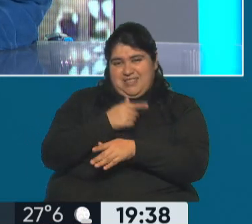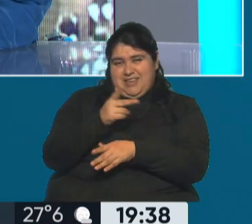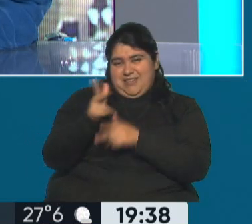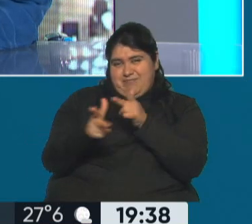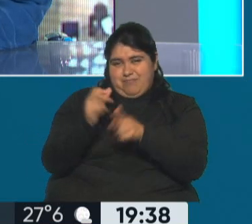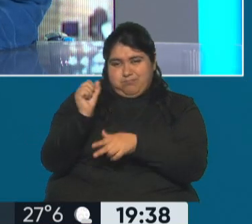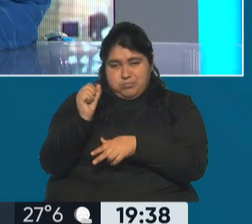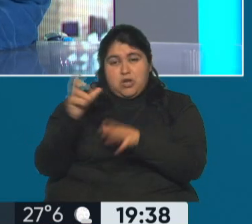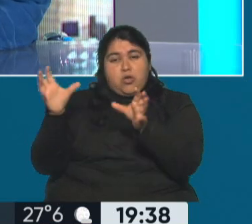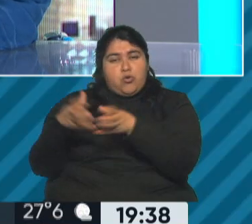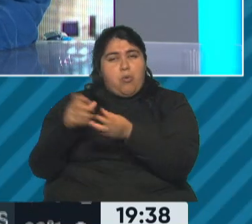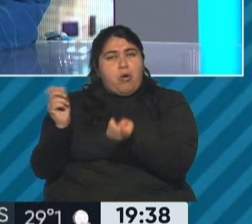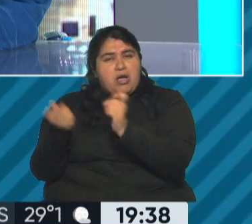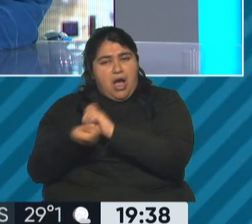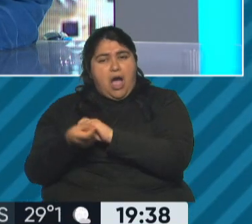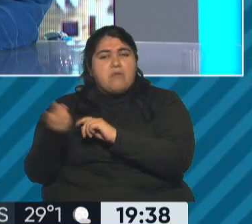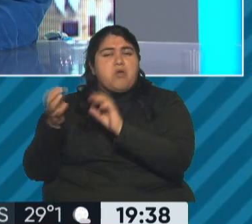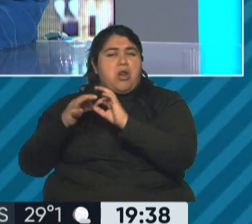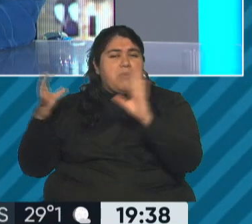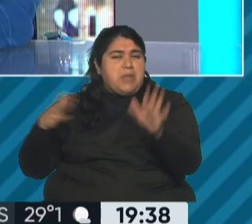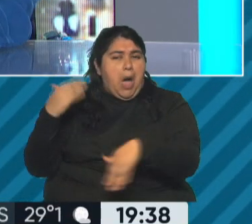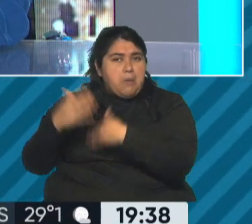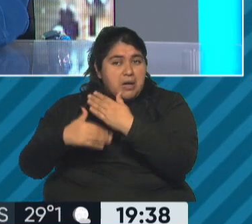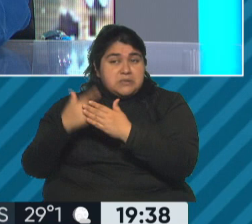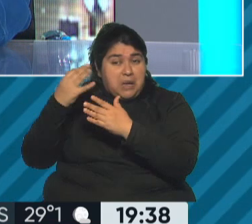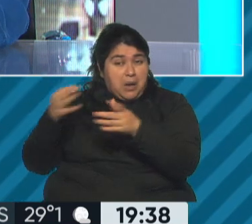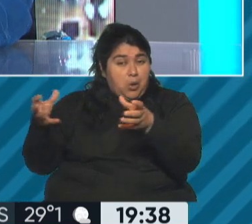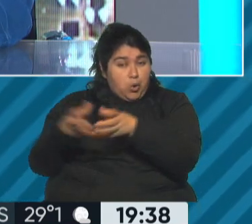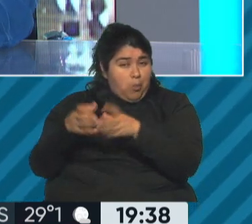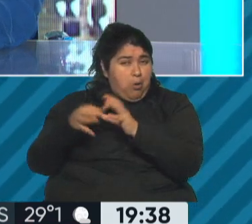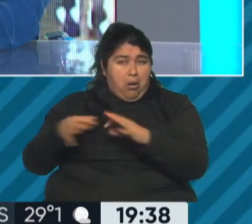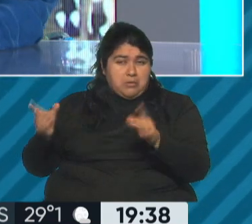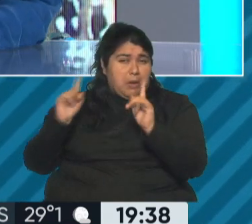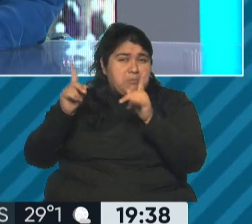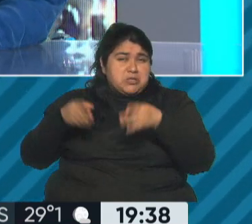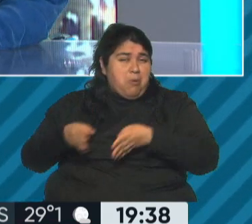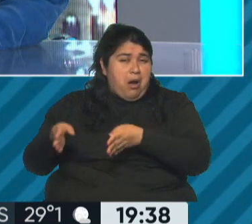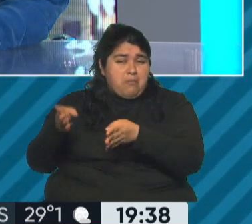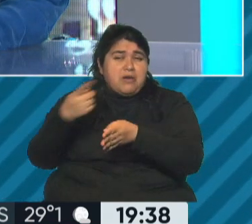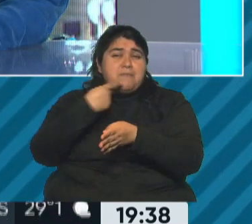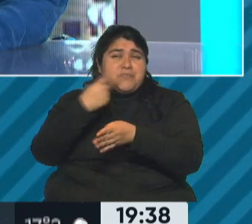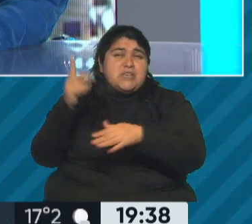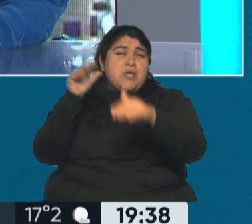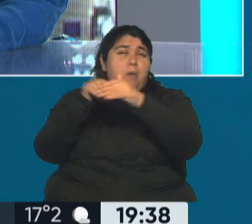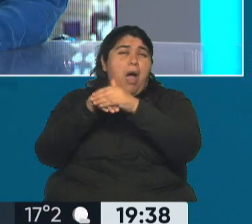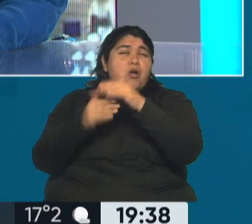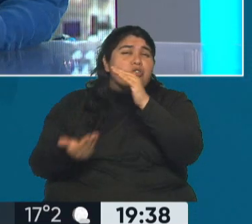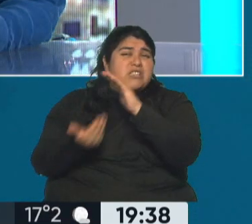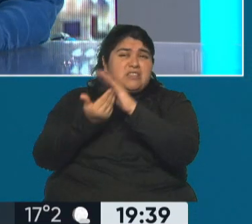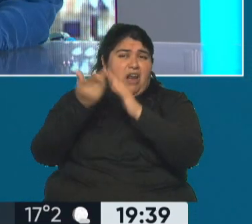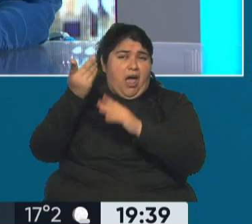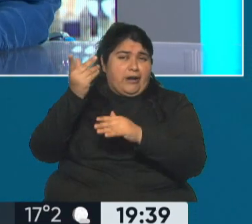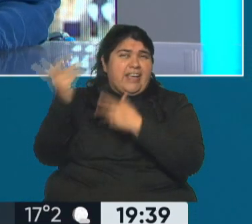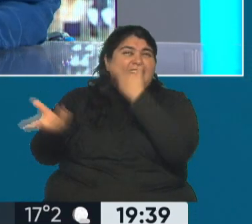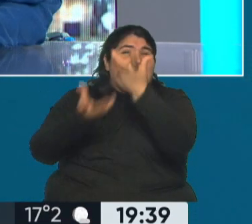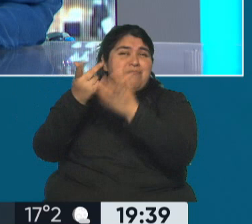la interna Juntos por el Cambio, la Libertad Avanza, que finalmente van por el mismo lado, dicen que van a quemar el Banco Central, pero finalmente es